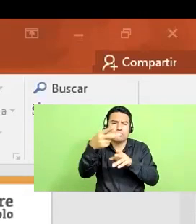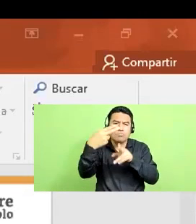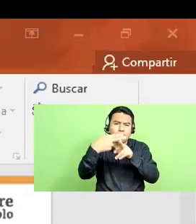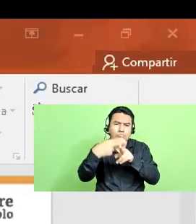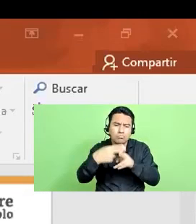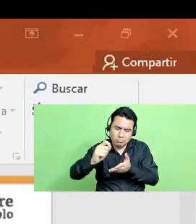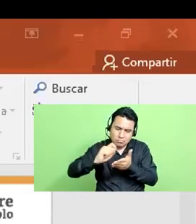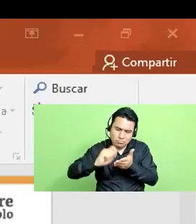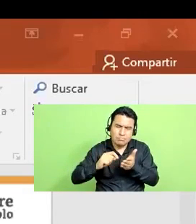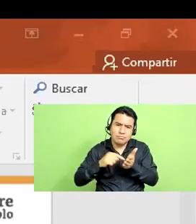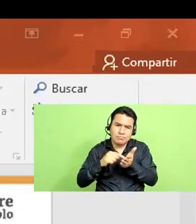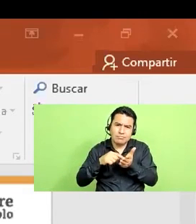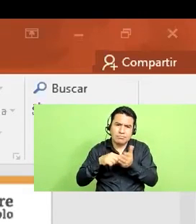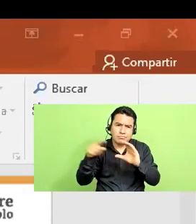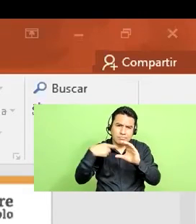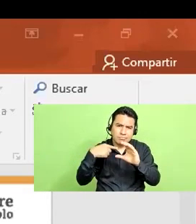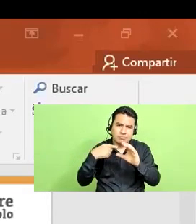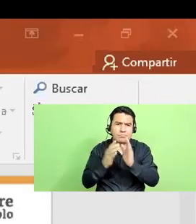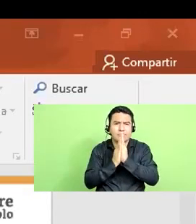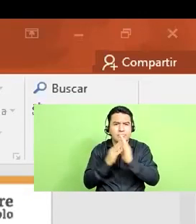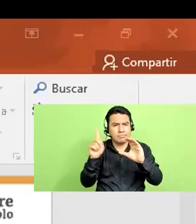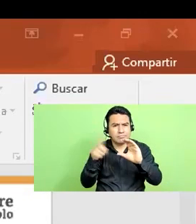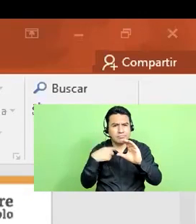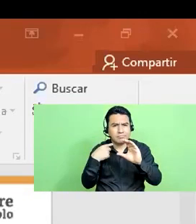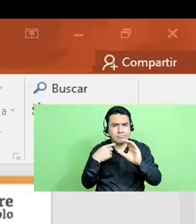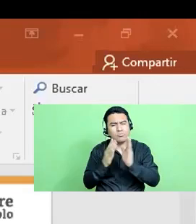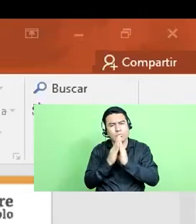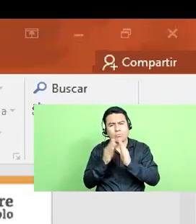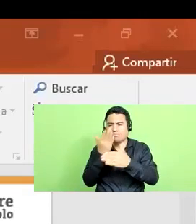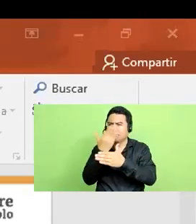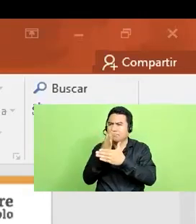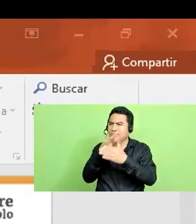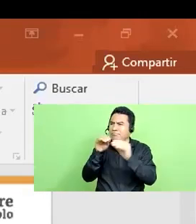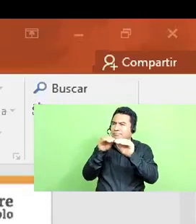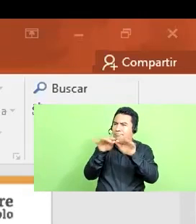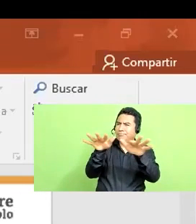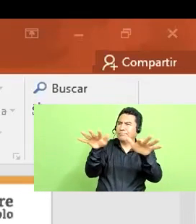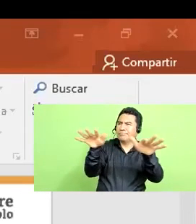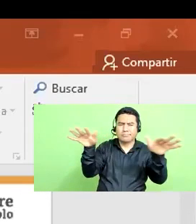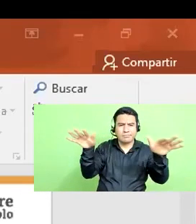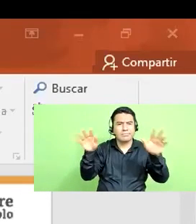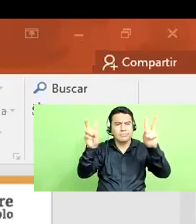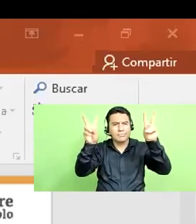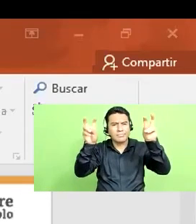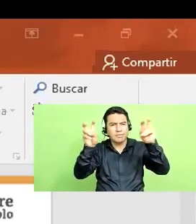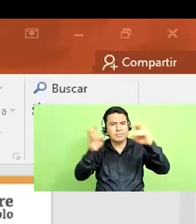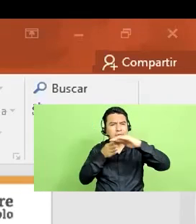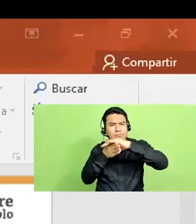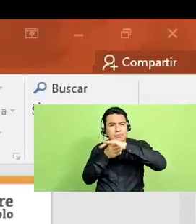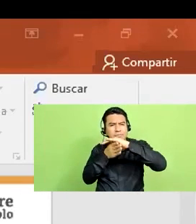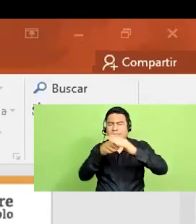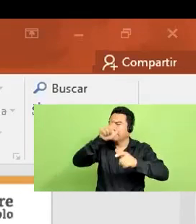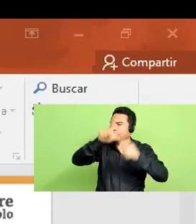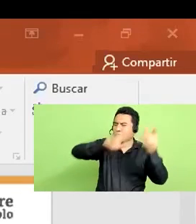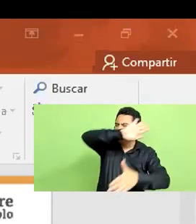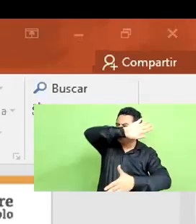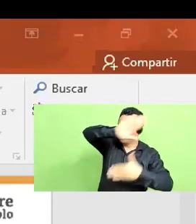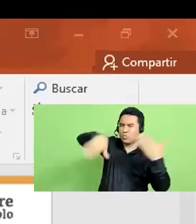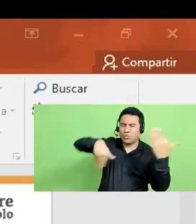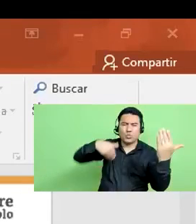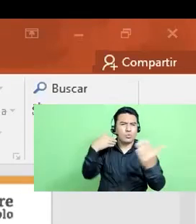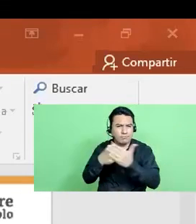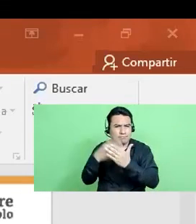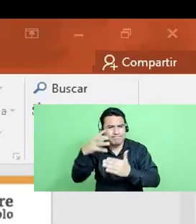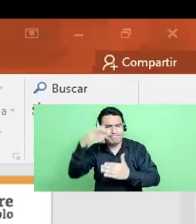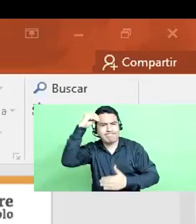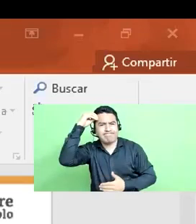favor difundan o difundan porque es un tema es un tema de la accesibilidad es un tema de todos la accesibilidad